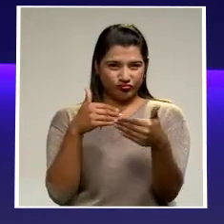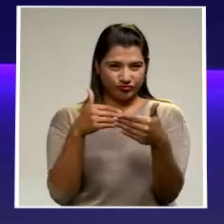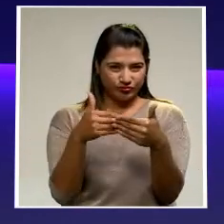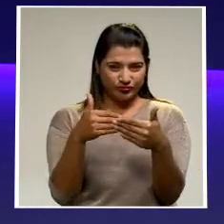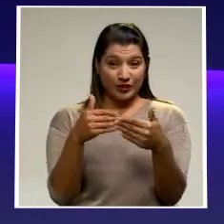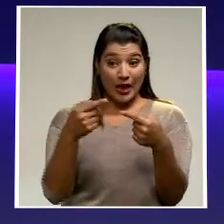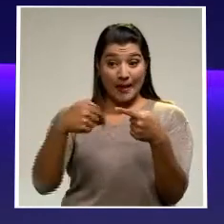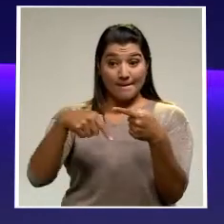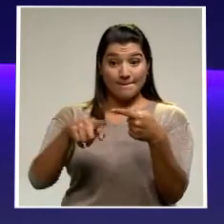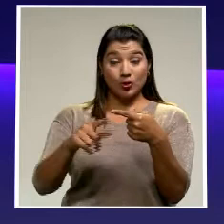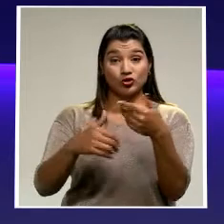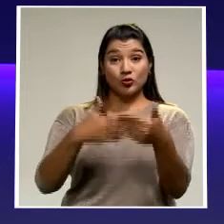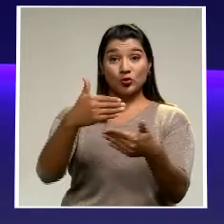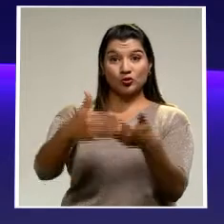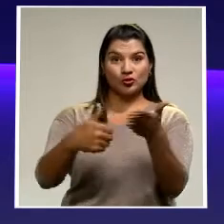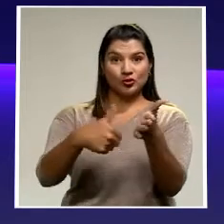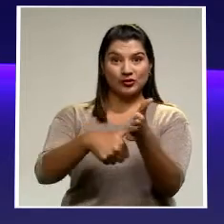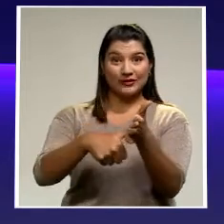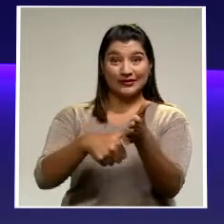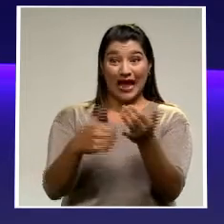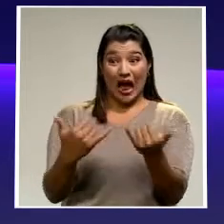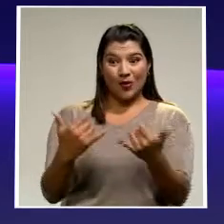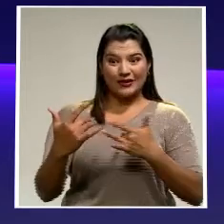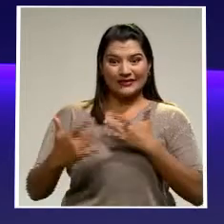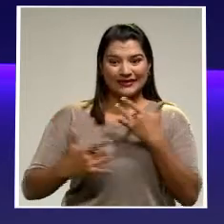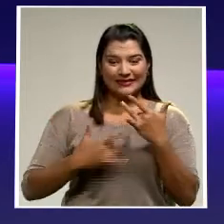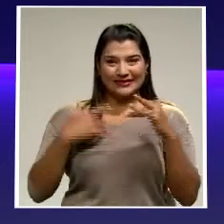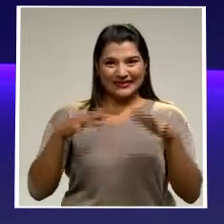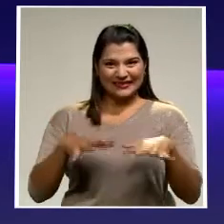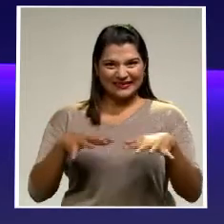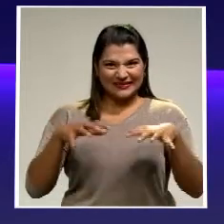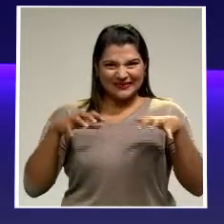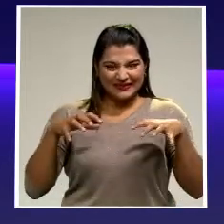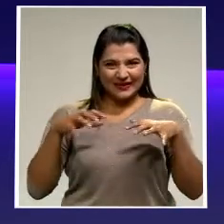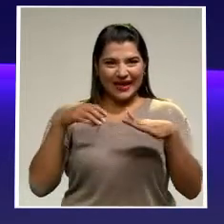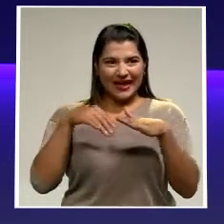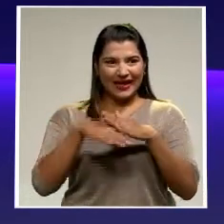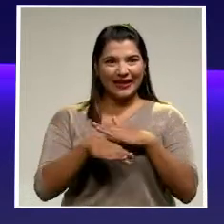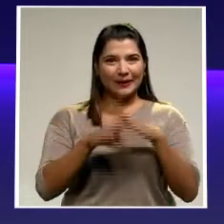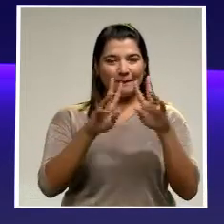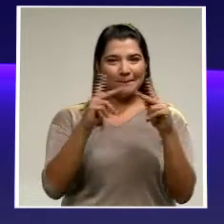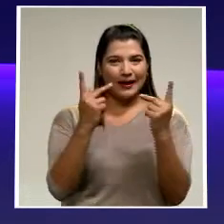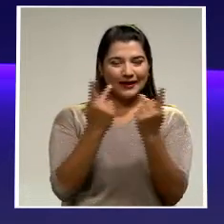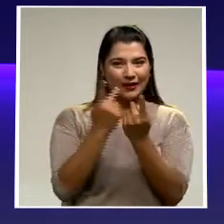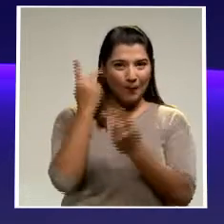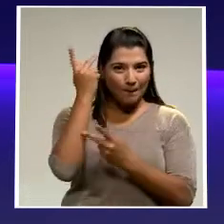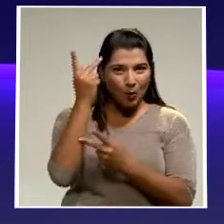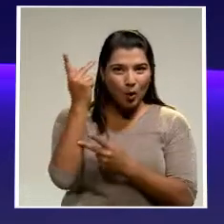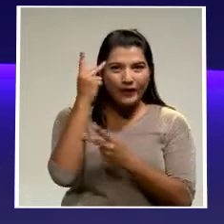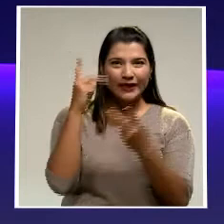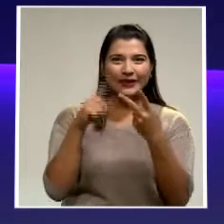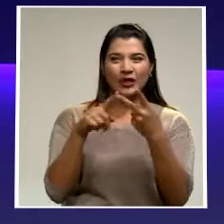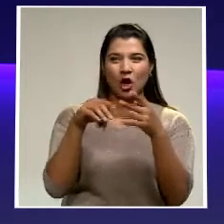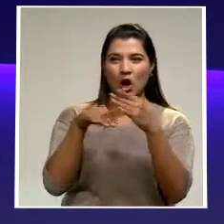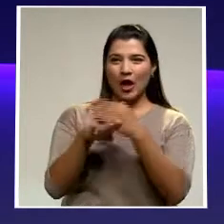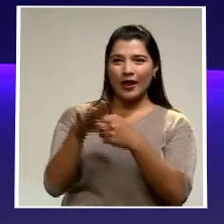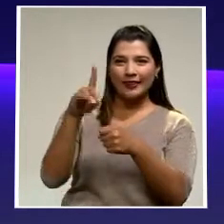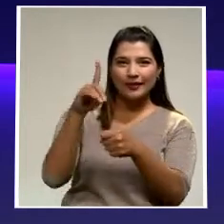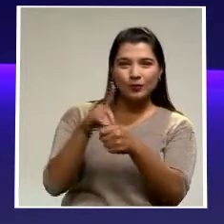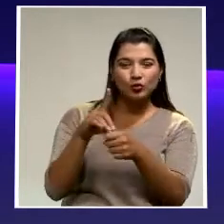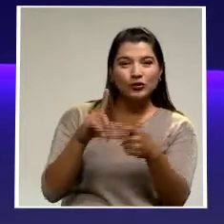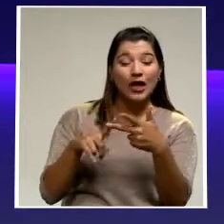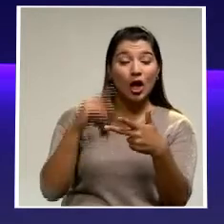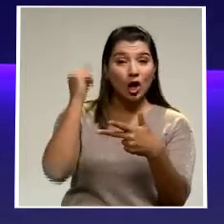contienda electoral se siente en las agendas de los partidos políticos, en los diputados y en el